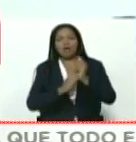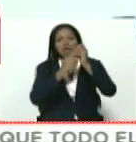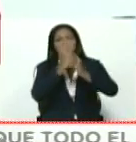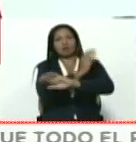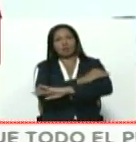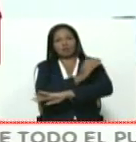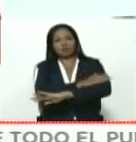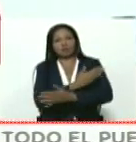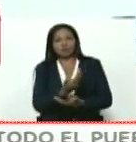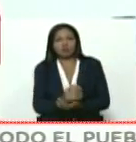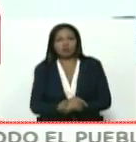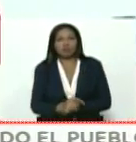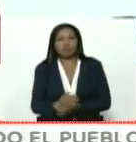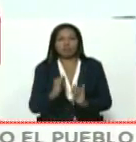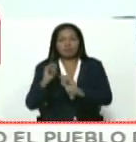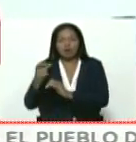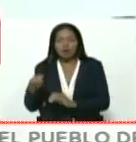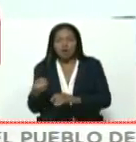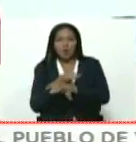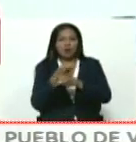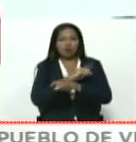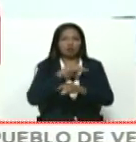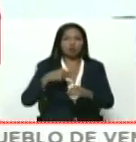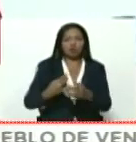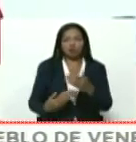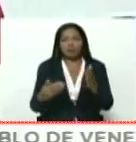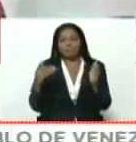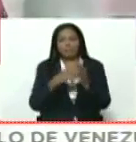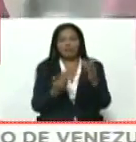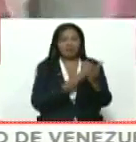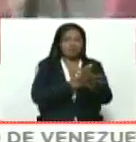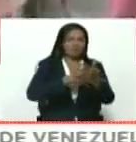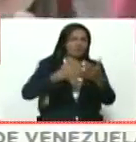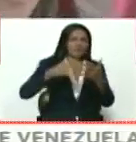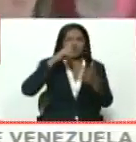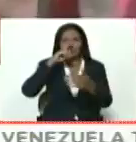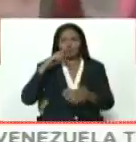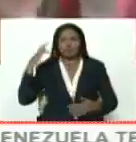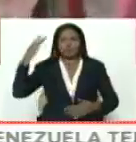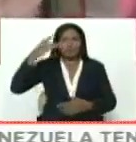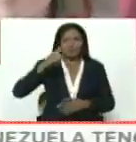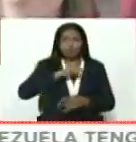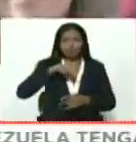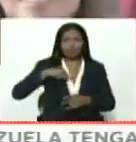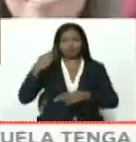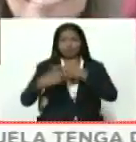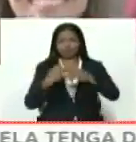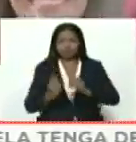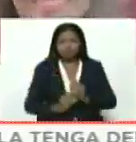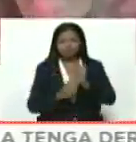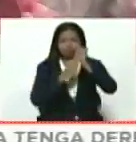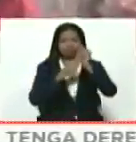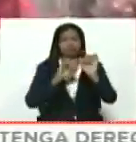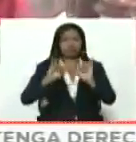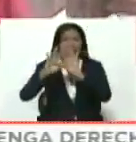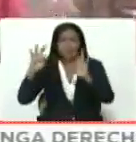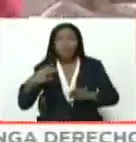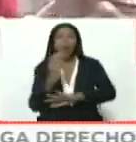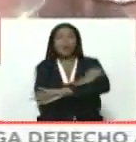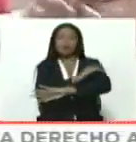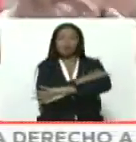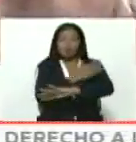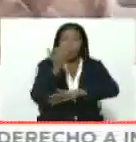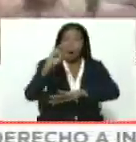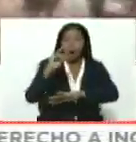oposición. Así vamos a gobernar 1000 años nosotros. 1000 años va a gobernar la revolución. Mientras la oposición